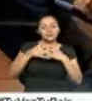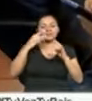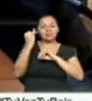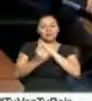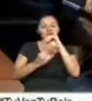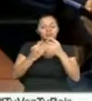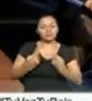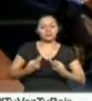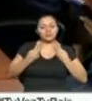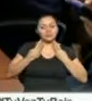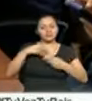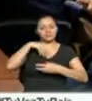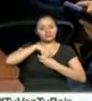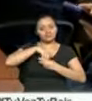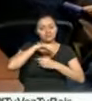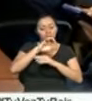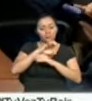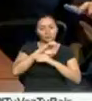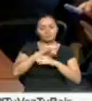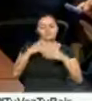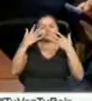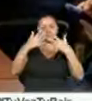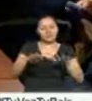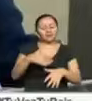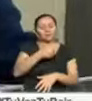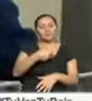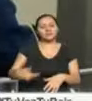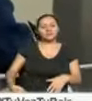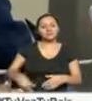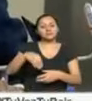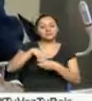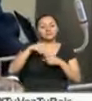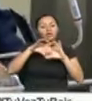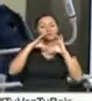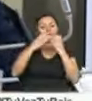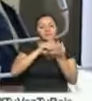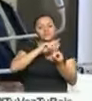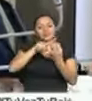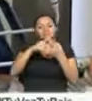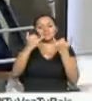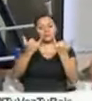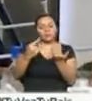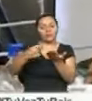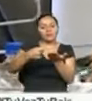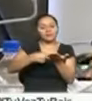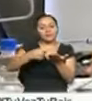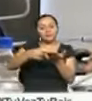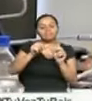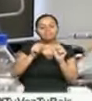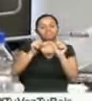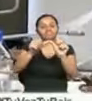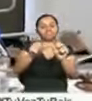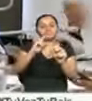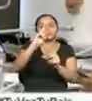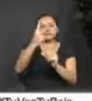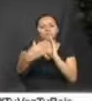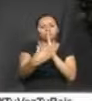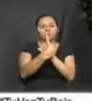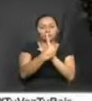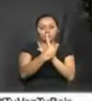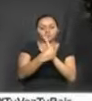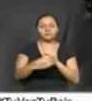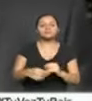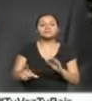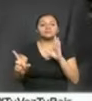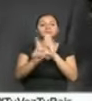el territorio ecuatoriano. Según el presidente de esta comisión, hasta el momento el análisis se mantiene en torno al segundo libro de la propuesta. El código